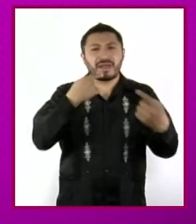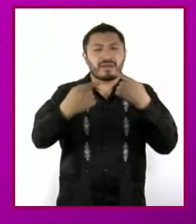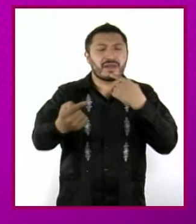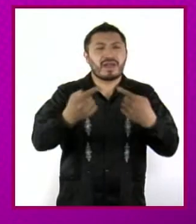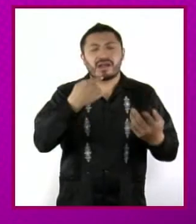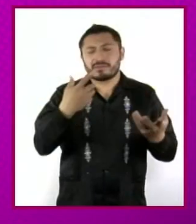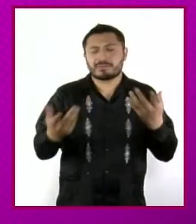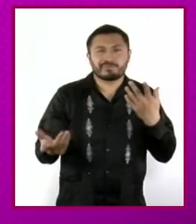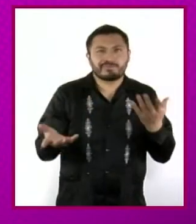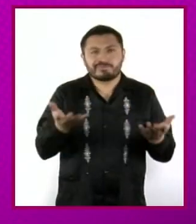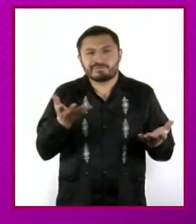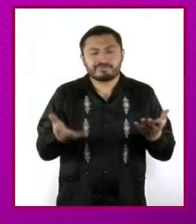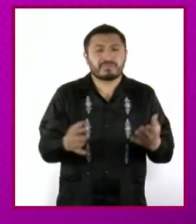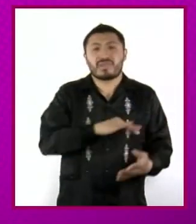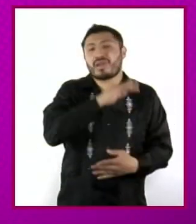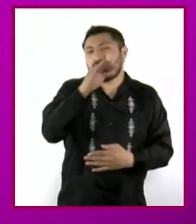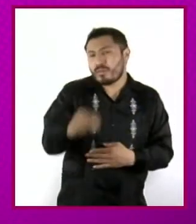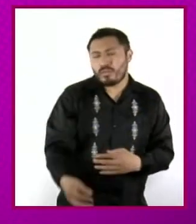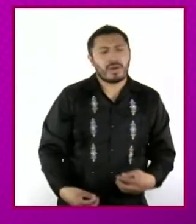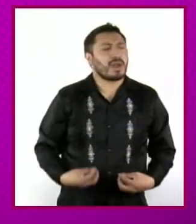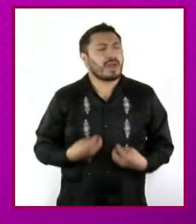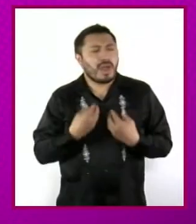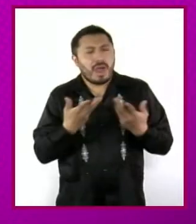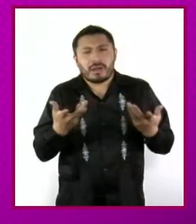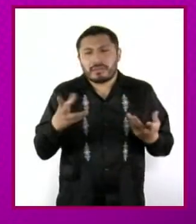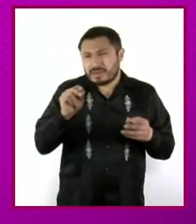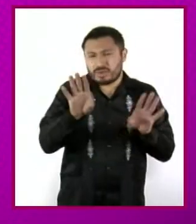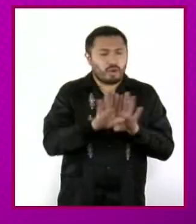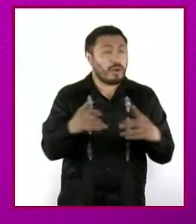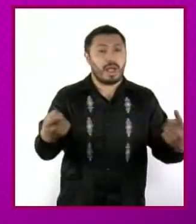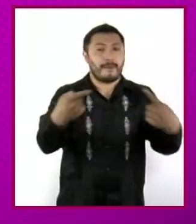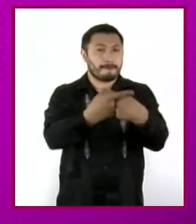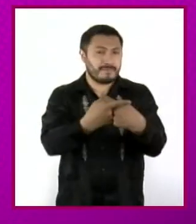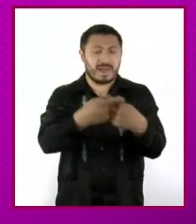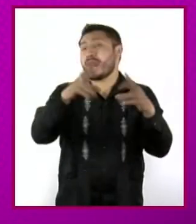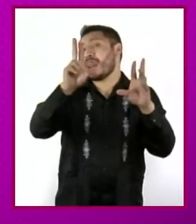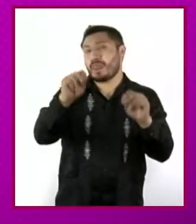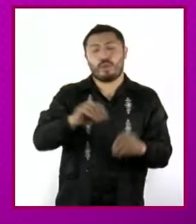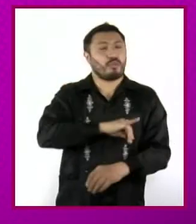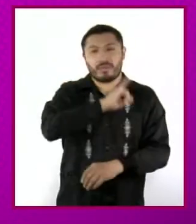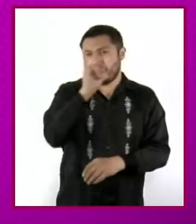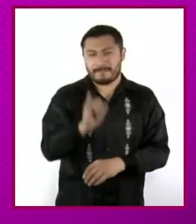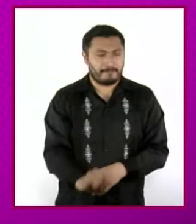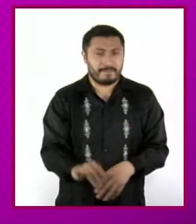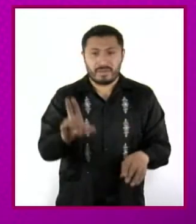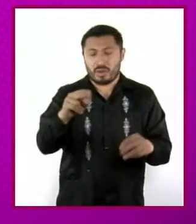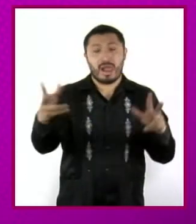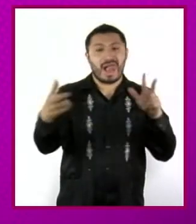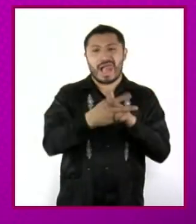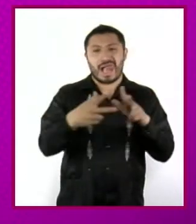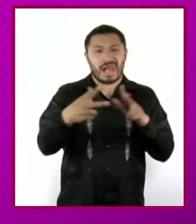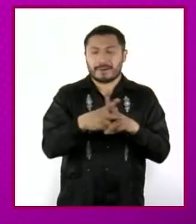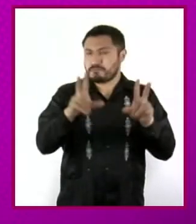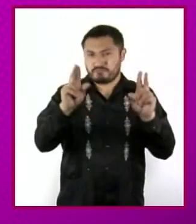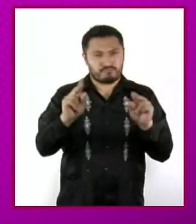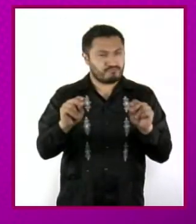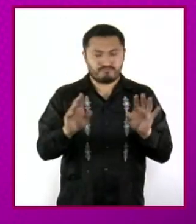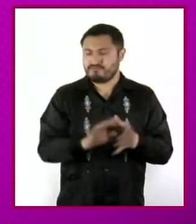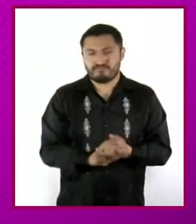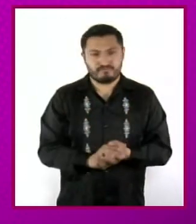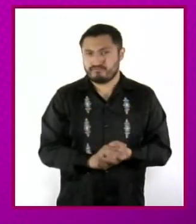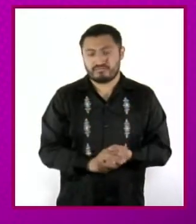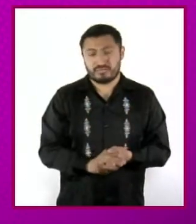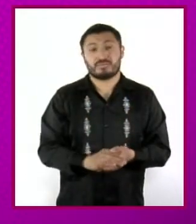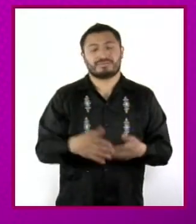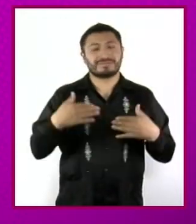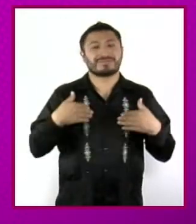La muerte y la vida no eran contrapuestas, no estaban en lucha. Se